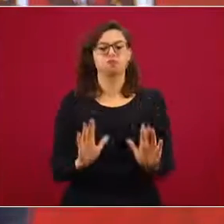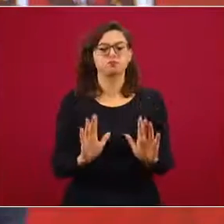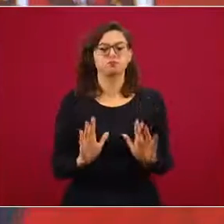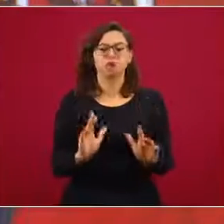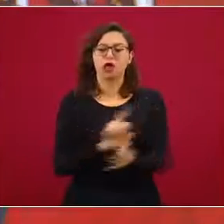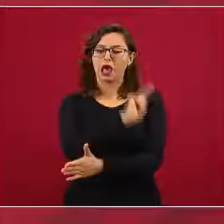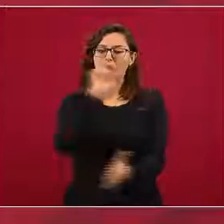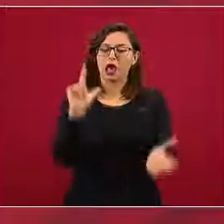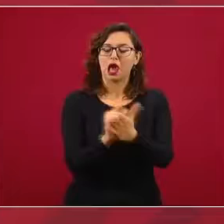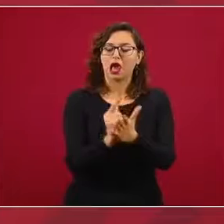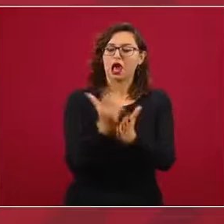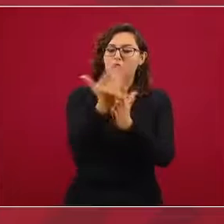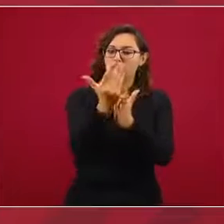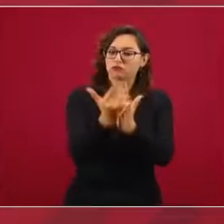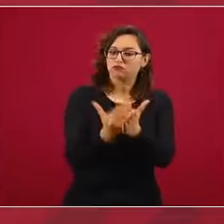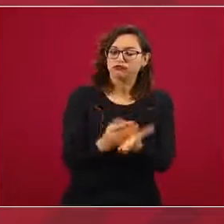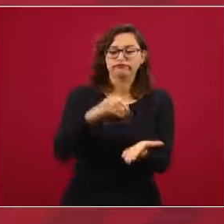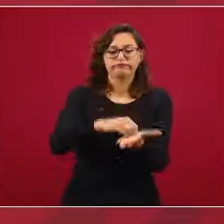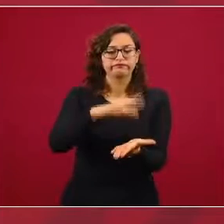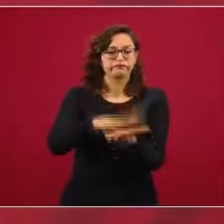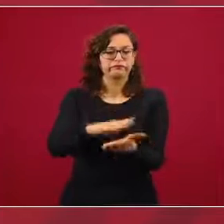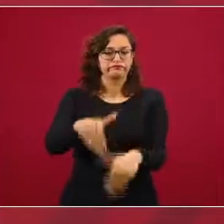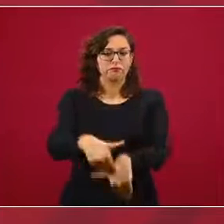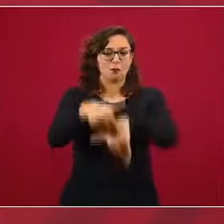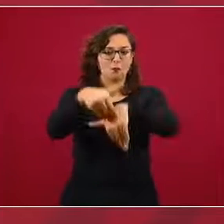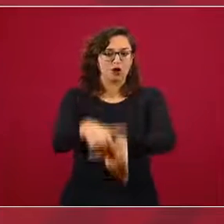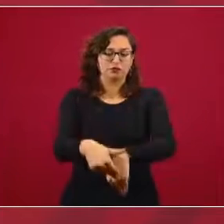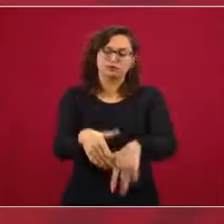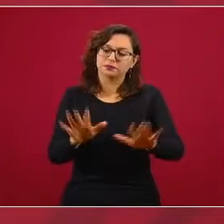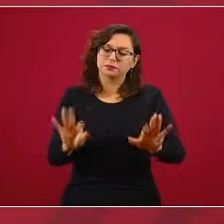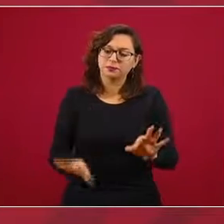apegado a la legalidad.